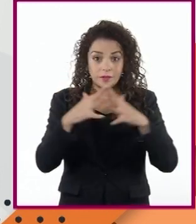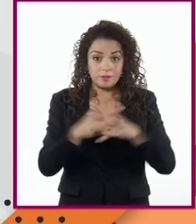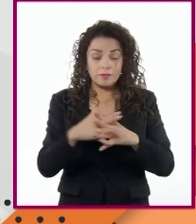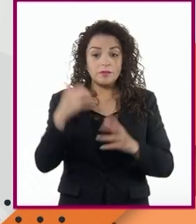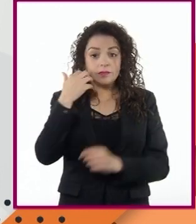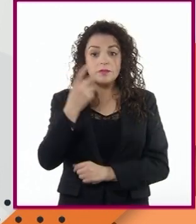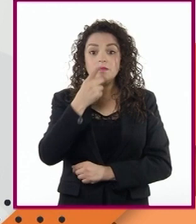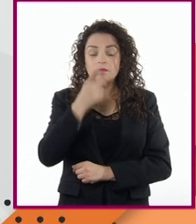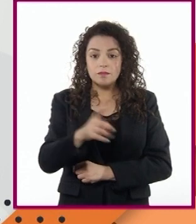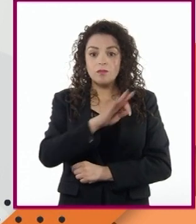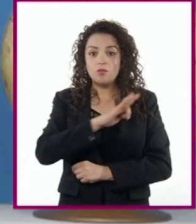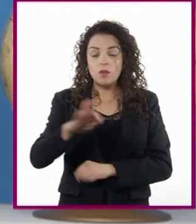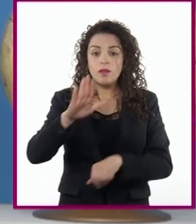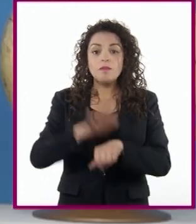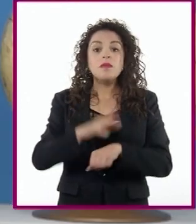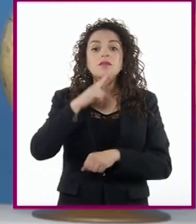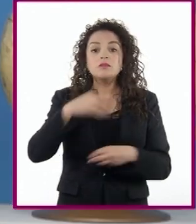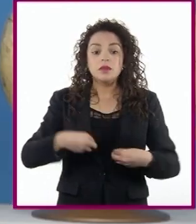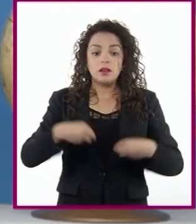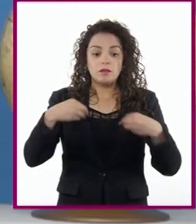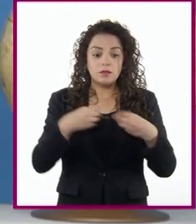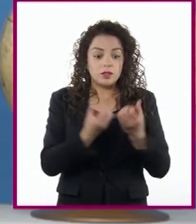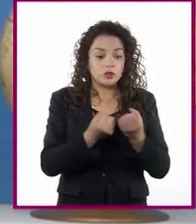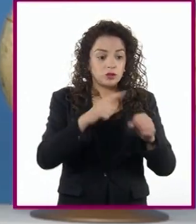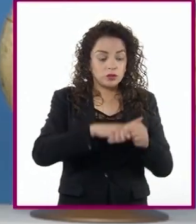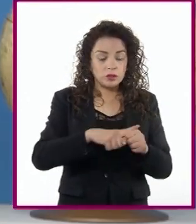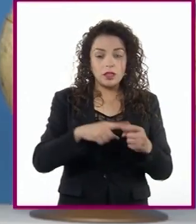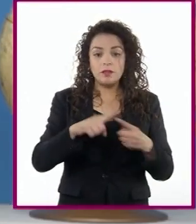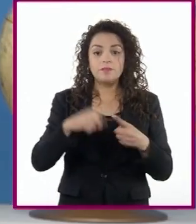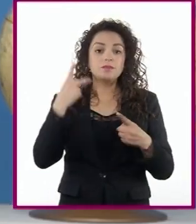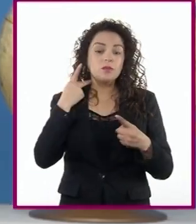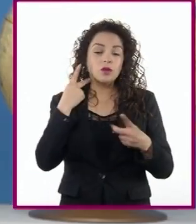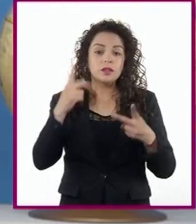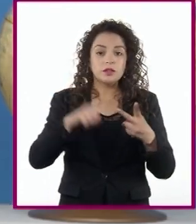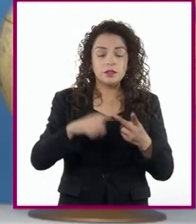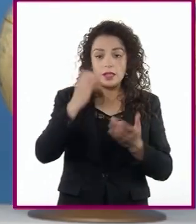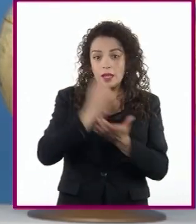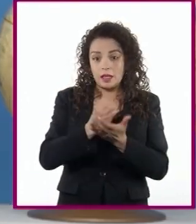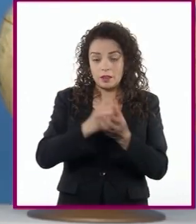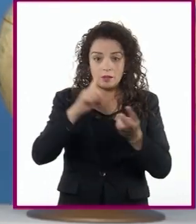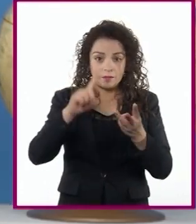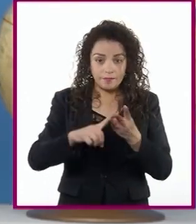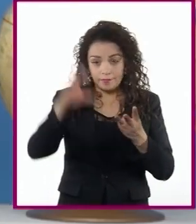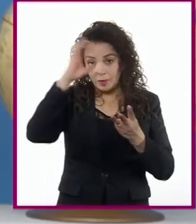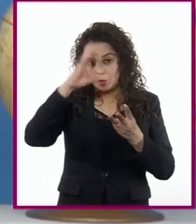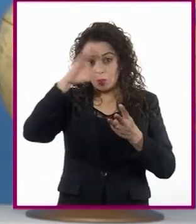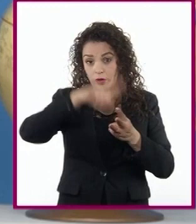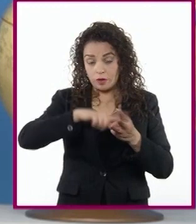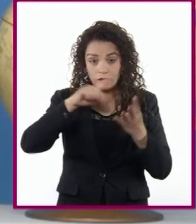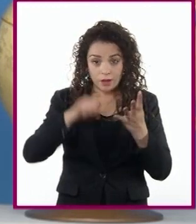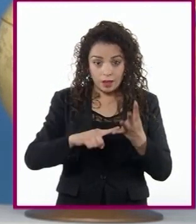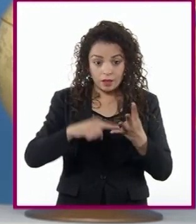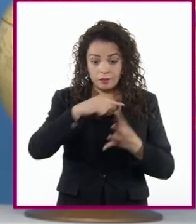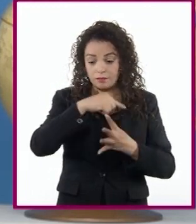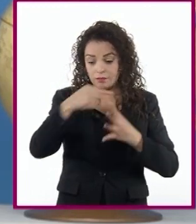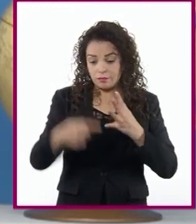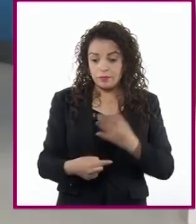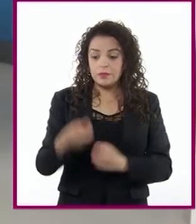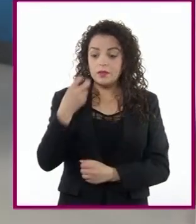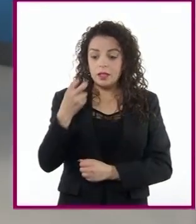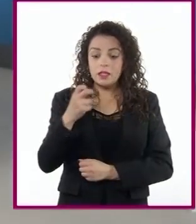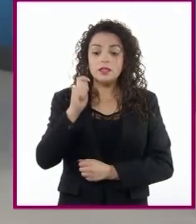advenimiento de mejores condiciones sociales, políticas, económicas e incluso culturales de las comunidades afectadas por estos